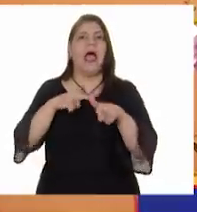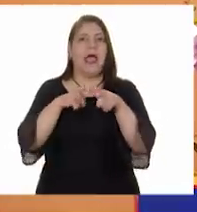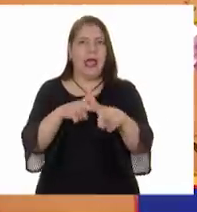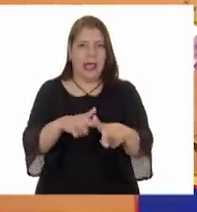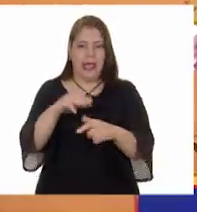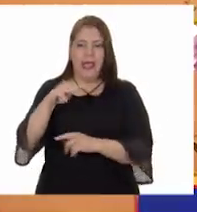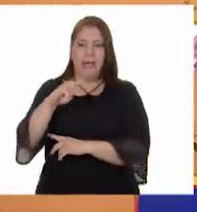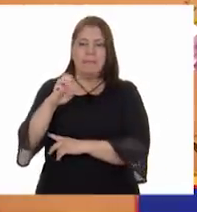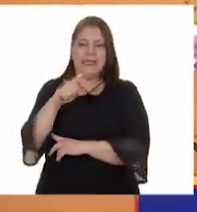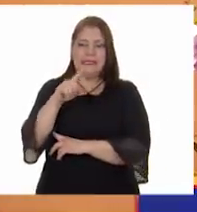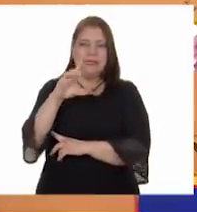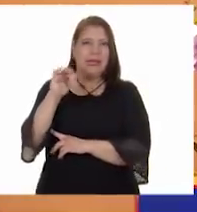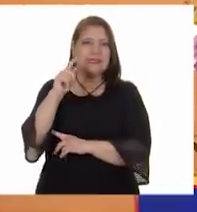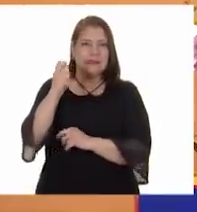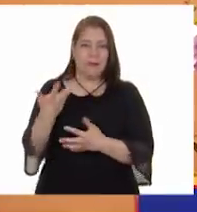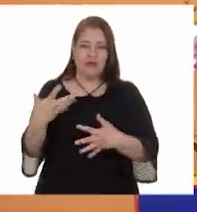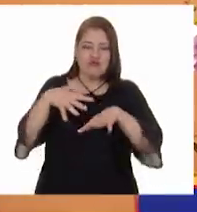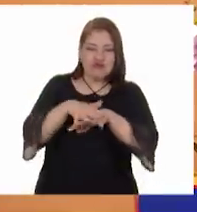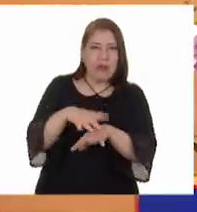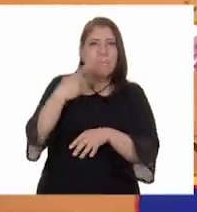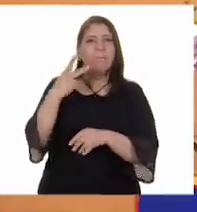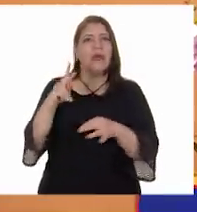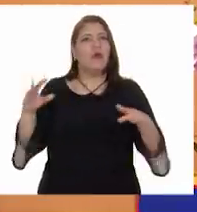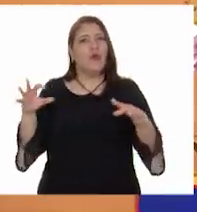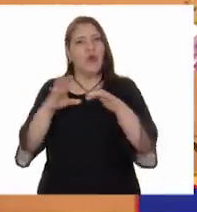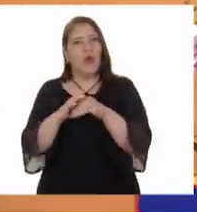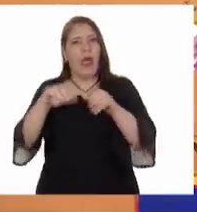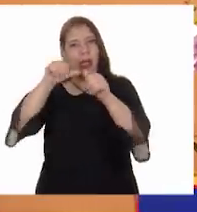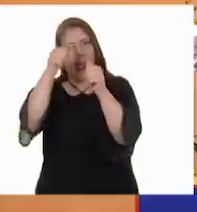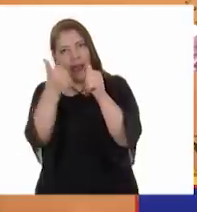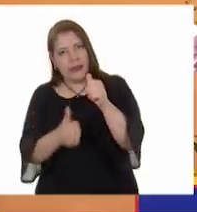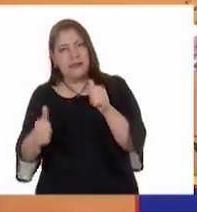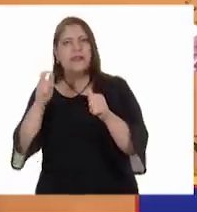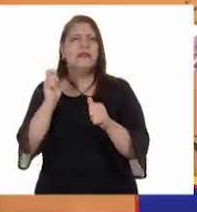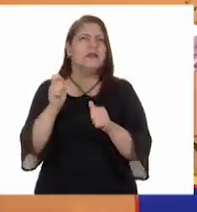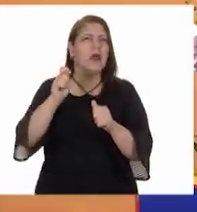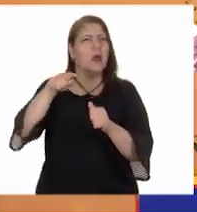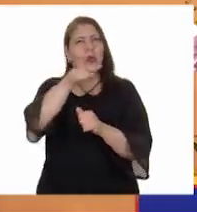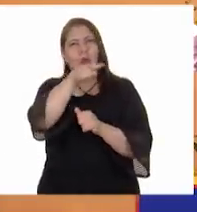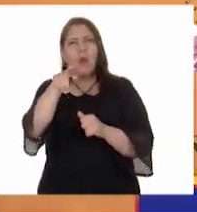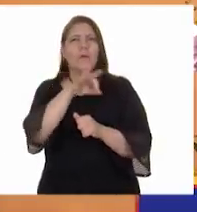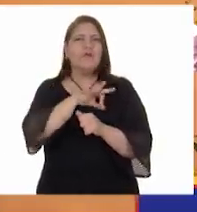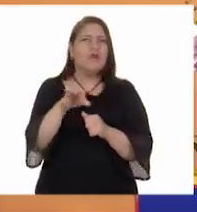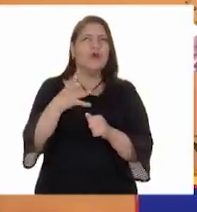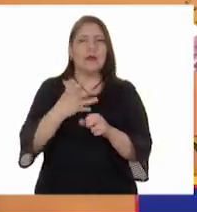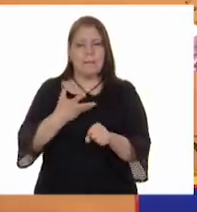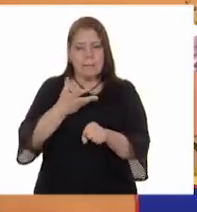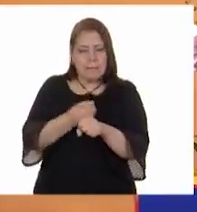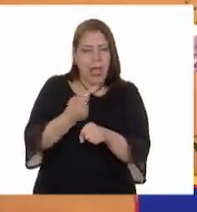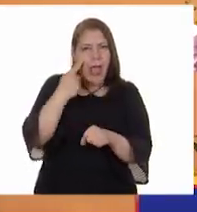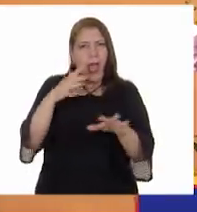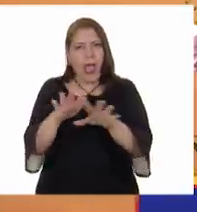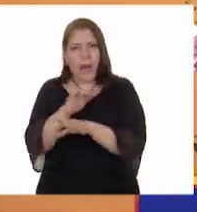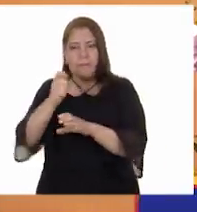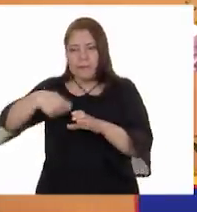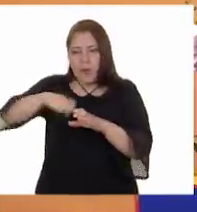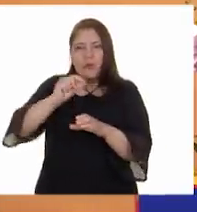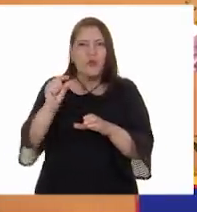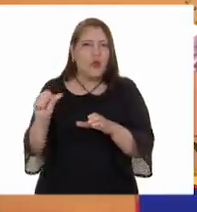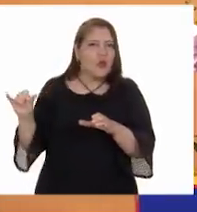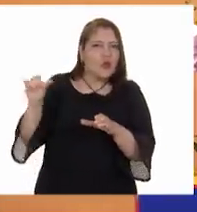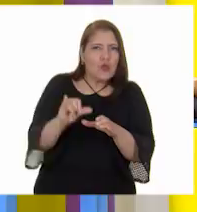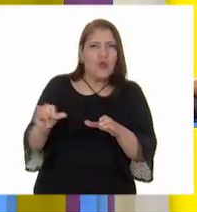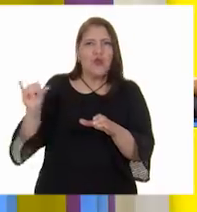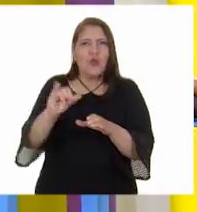lo que vamos a ver es referente al arte y también a cómo pueden cambiar un poco si le echamos un poco más a la